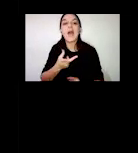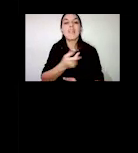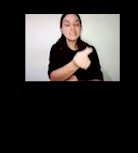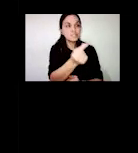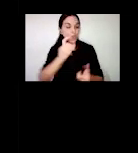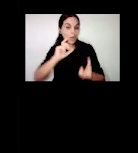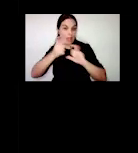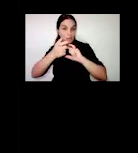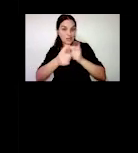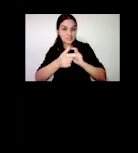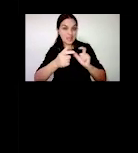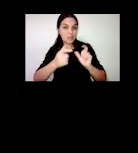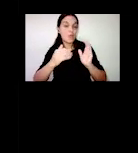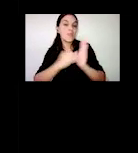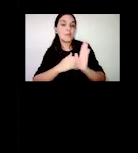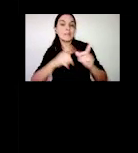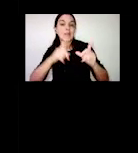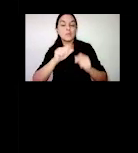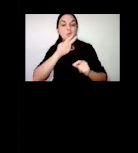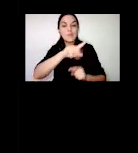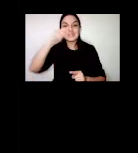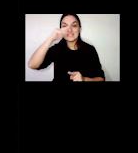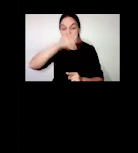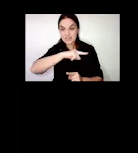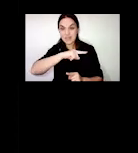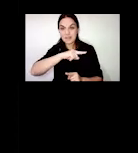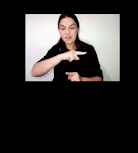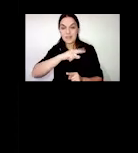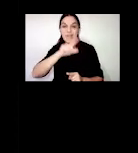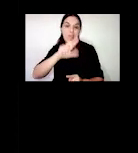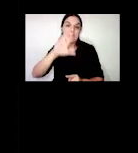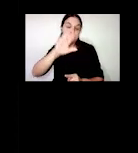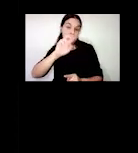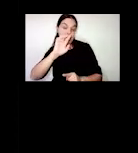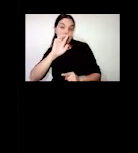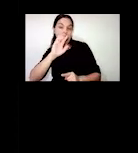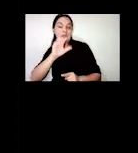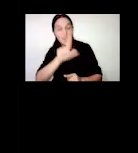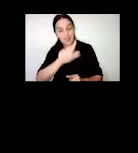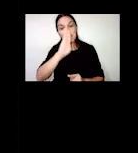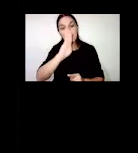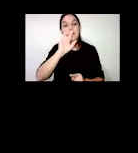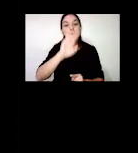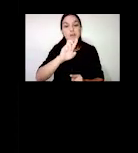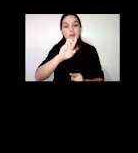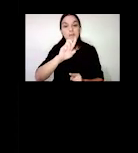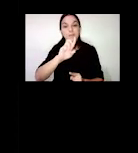actualizado según el artículo 27 de la Ley de Bienes Personales, deducida